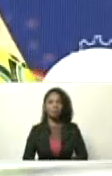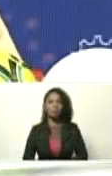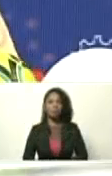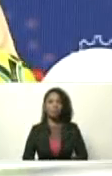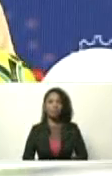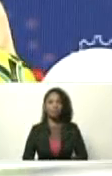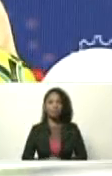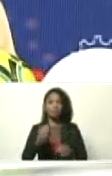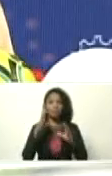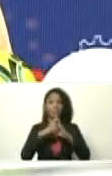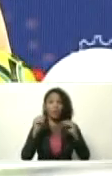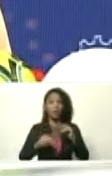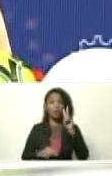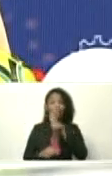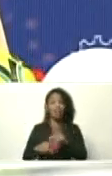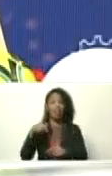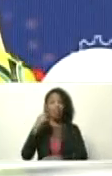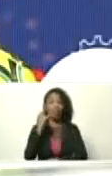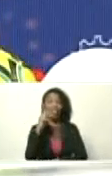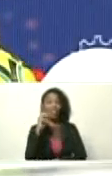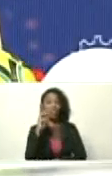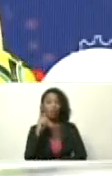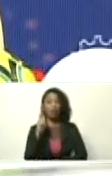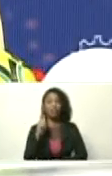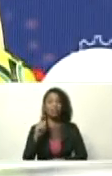De todo se ve en TikTok, Silita.